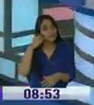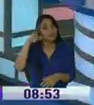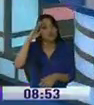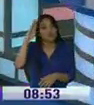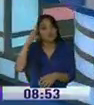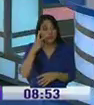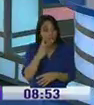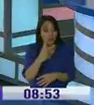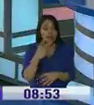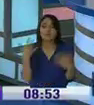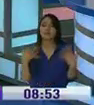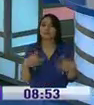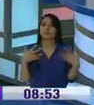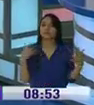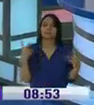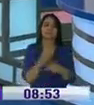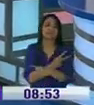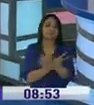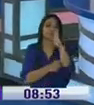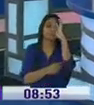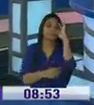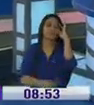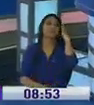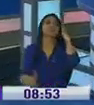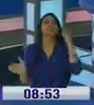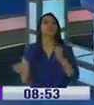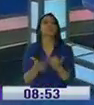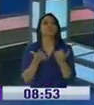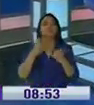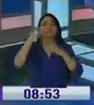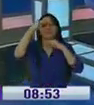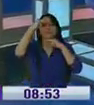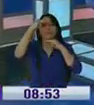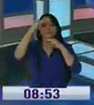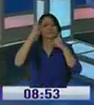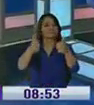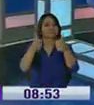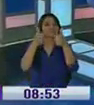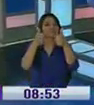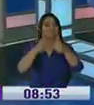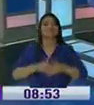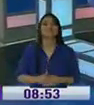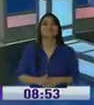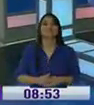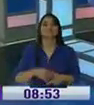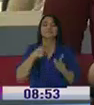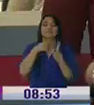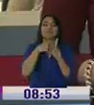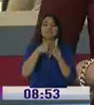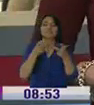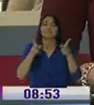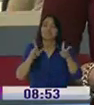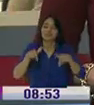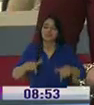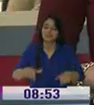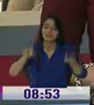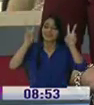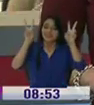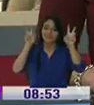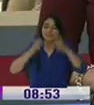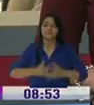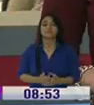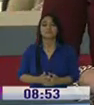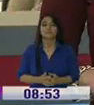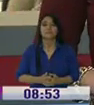Es terrible la situación. Bueno, ahora nos vamos con noticias muy buenas, noticias positivas también en este segmento, y les contamos